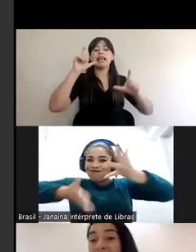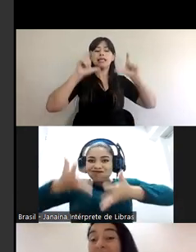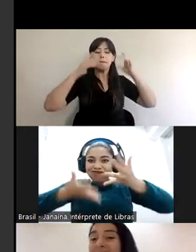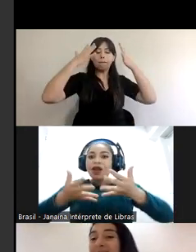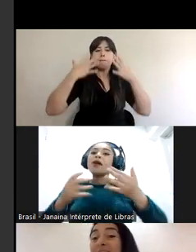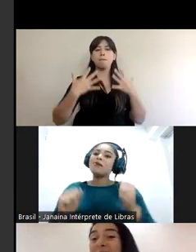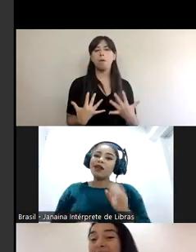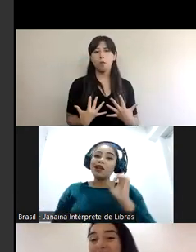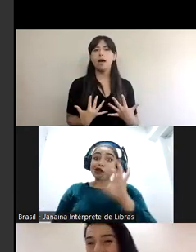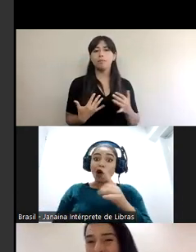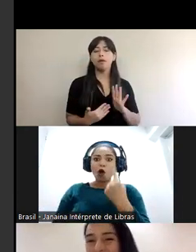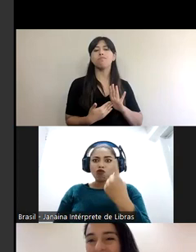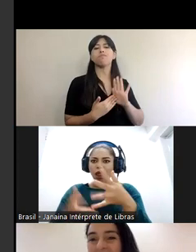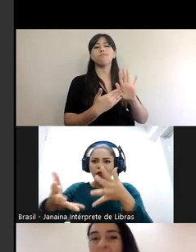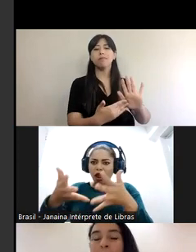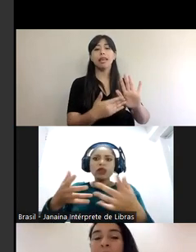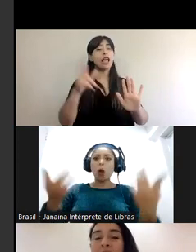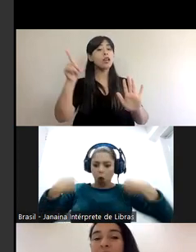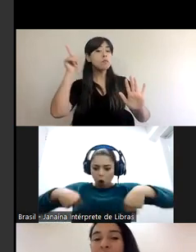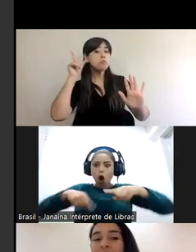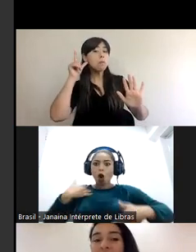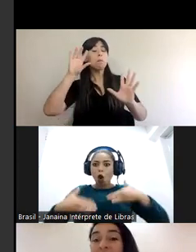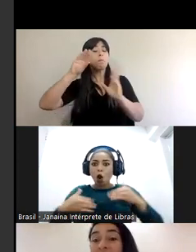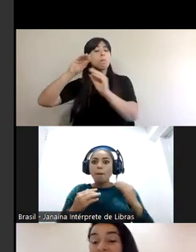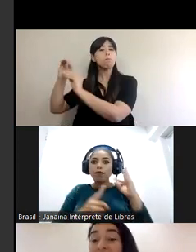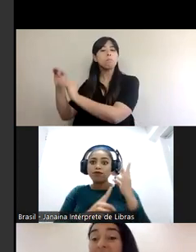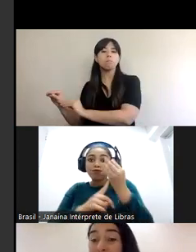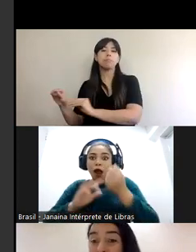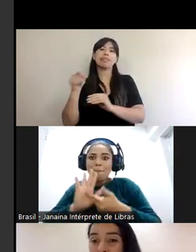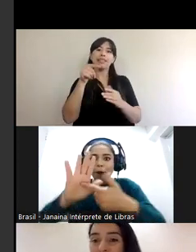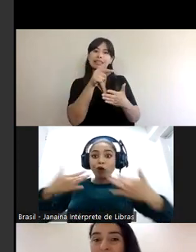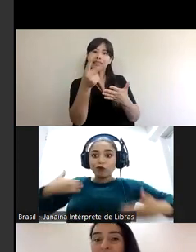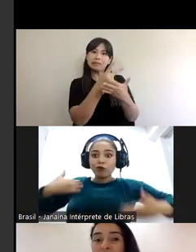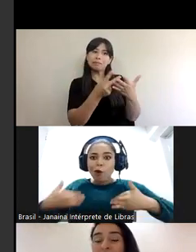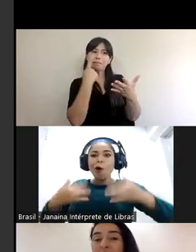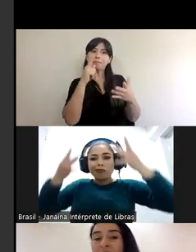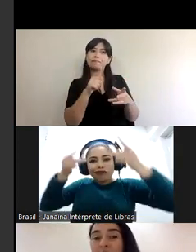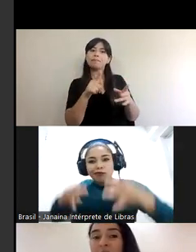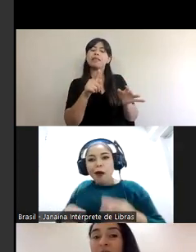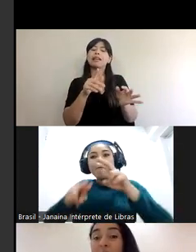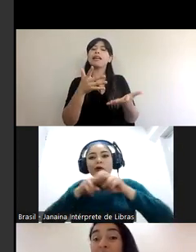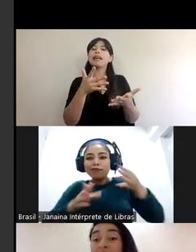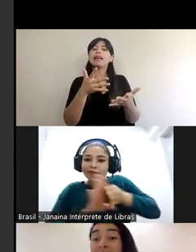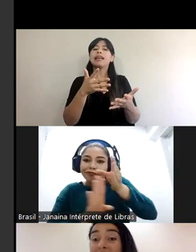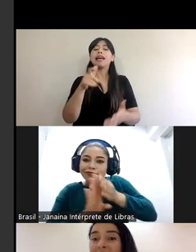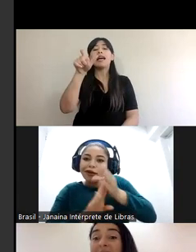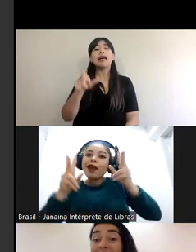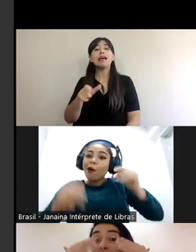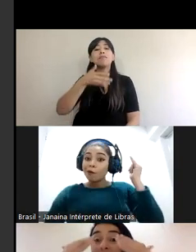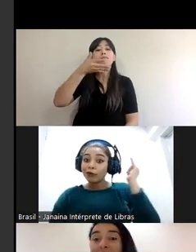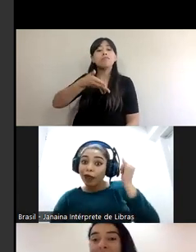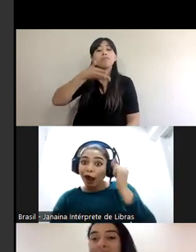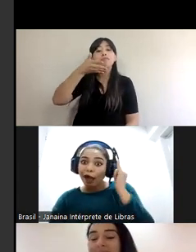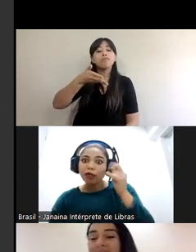para dentro de la apreciación artística. Entonces ahí se trabaja la descripción. Aquí lo que hizo la narradora fue describir